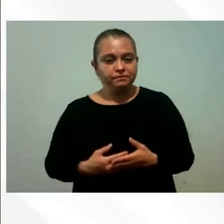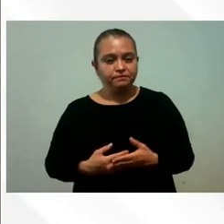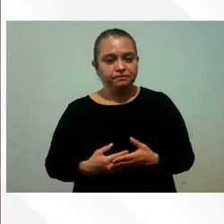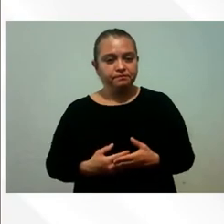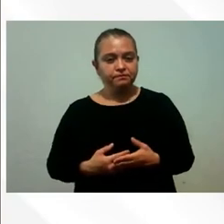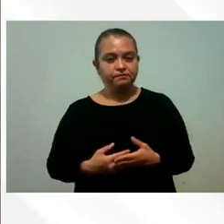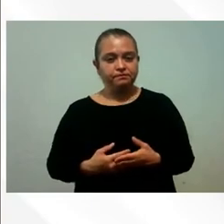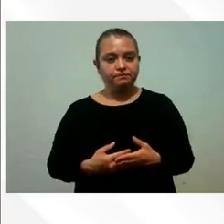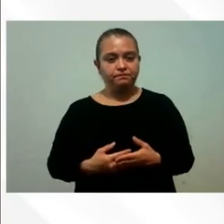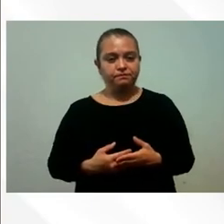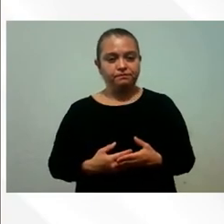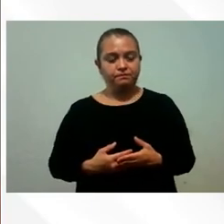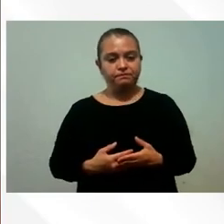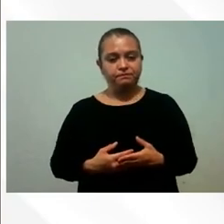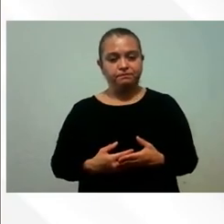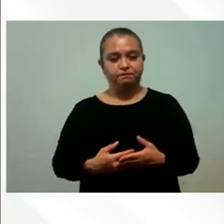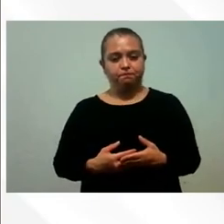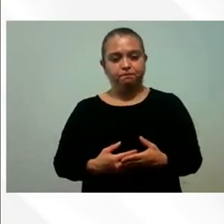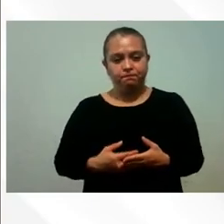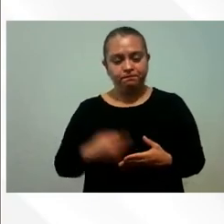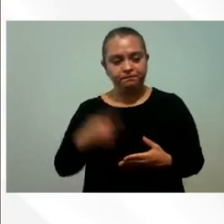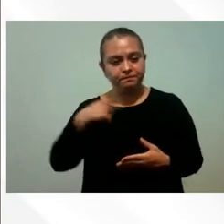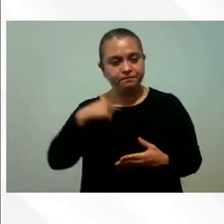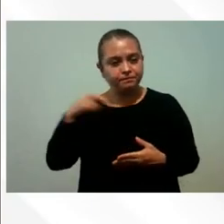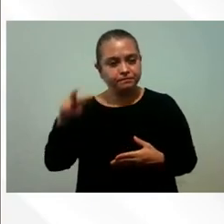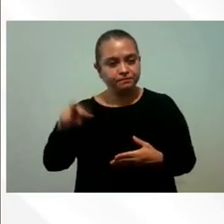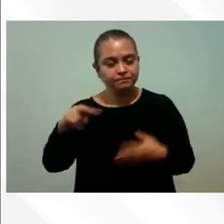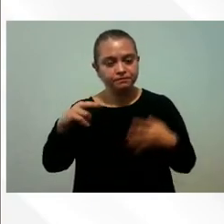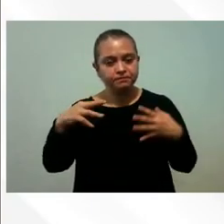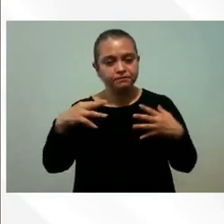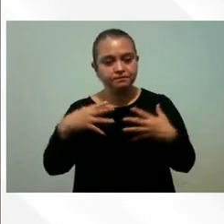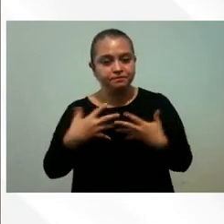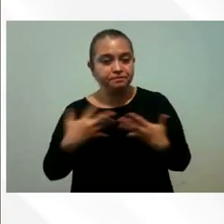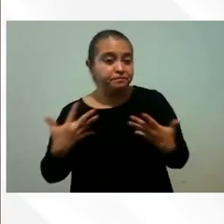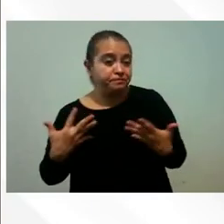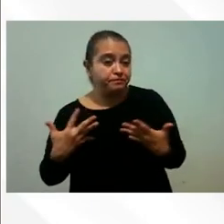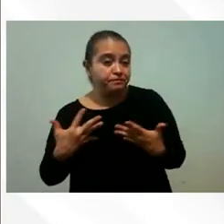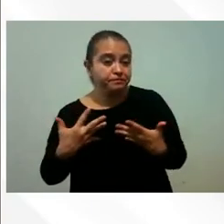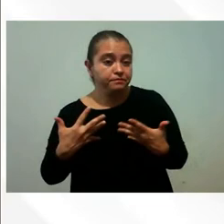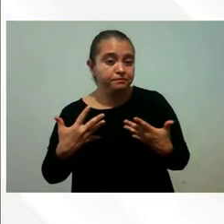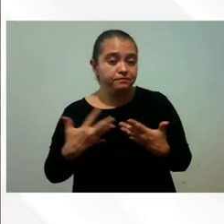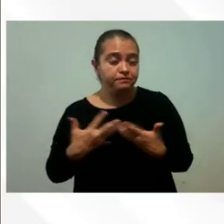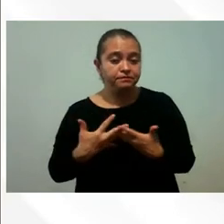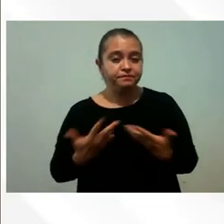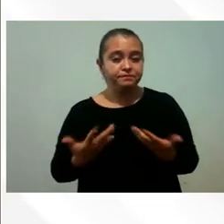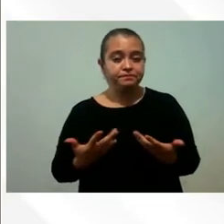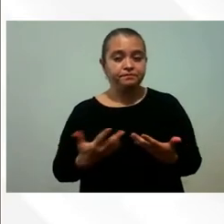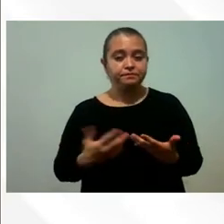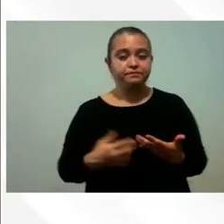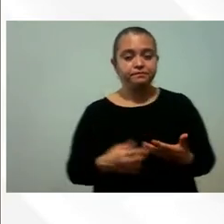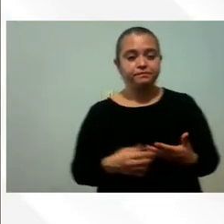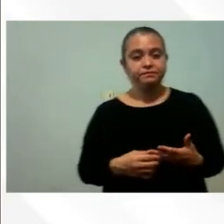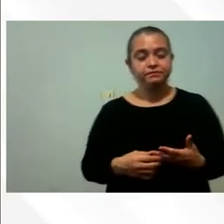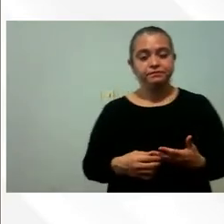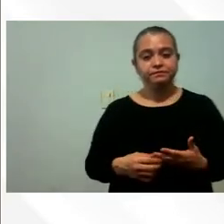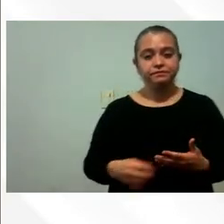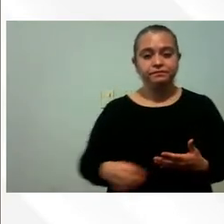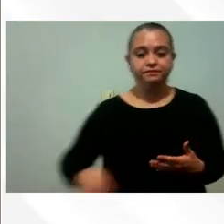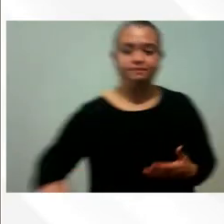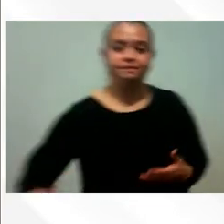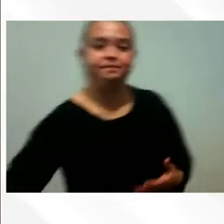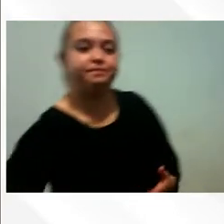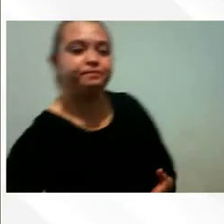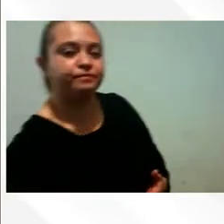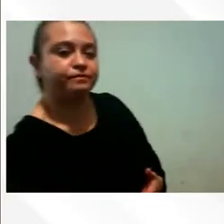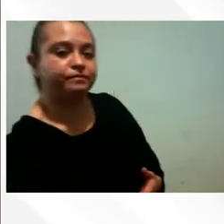y por otro lado, el vínculo afectivo, cómo hacemos esta sincronía entre el vínculo afectivo